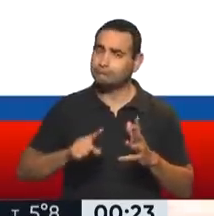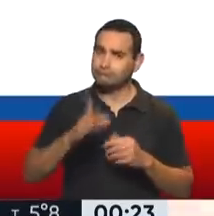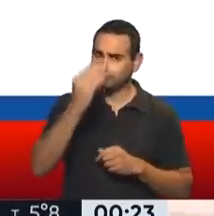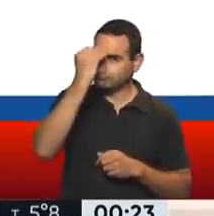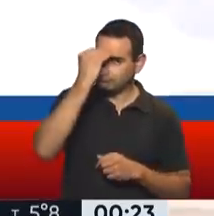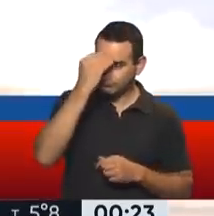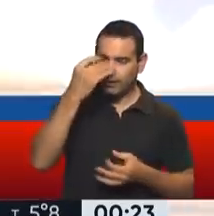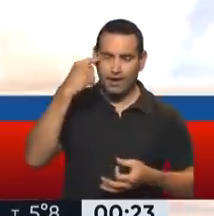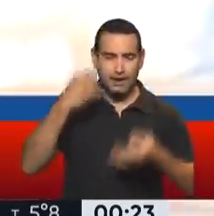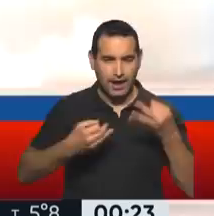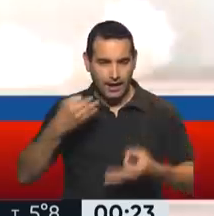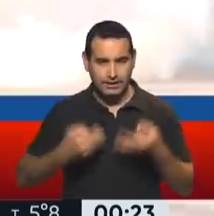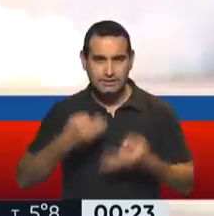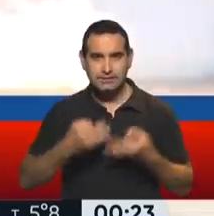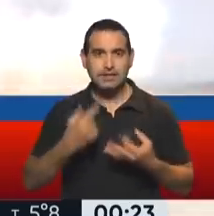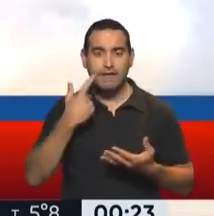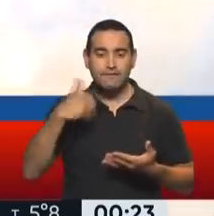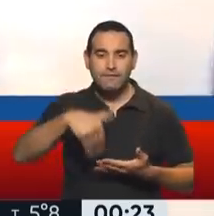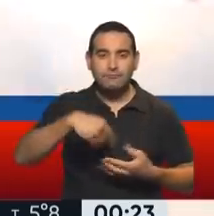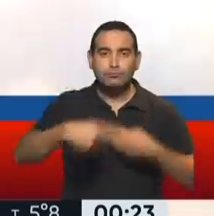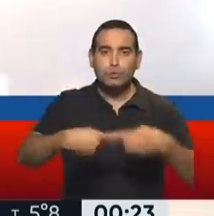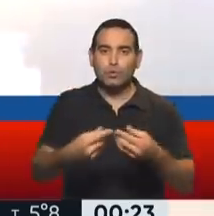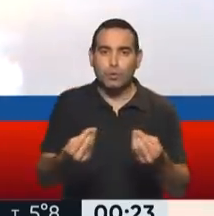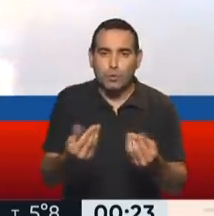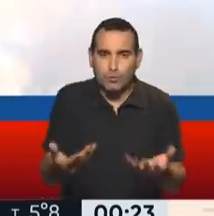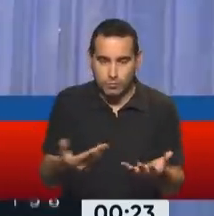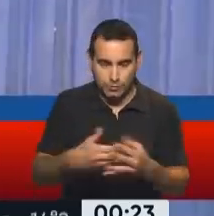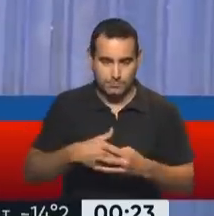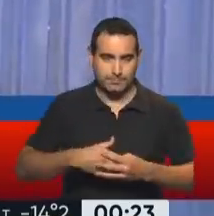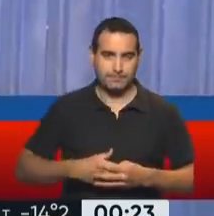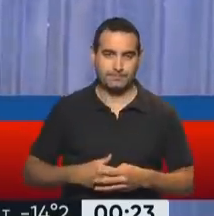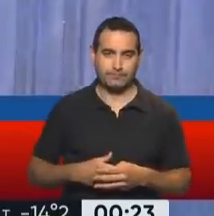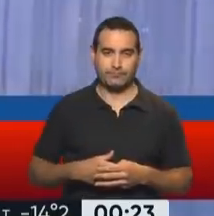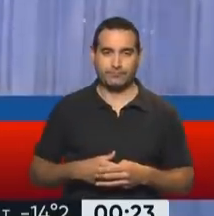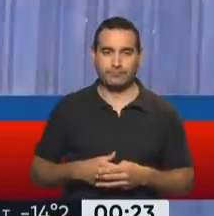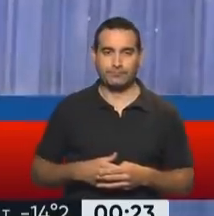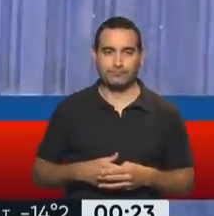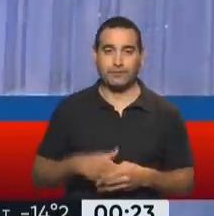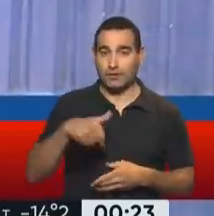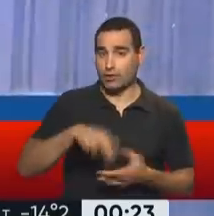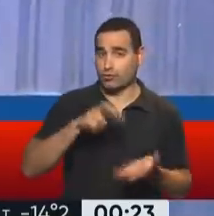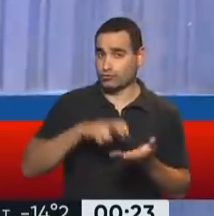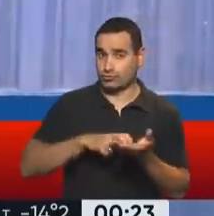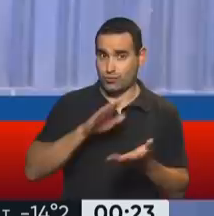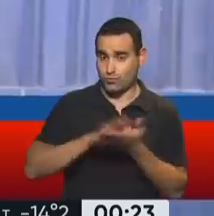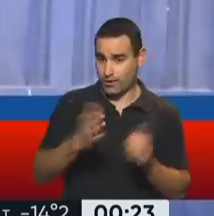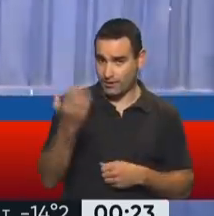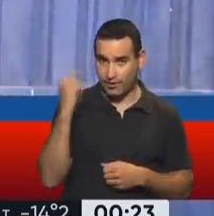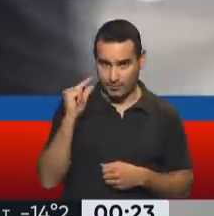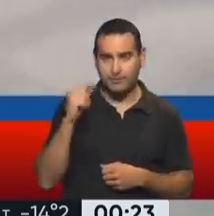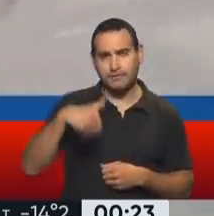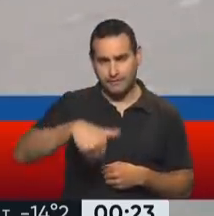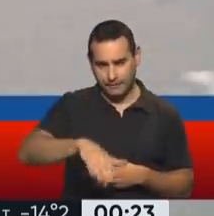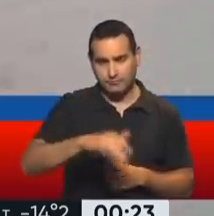para analizar y para ver cómo se desarrolla todo esto que estamos viendo ahora y que es noticia de último momento en las próximas semanas